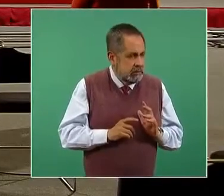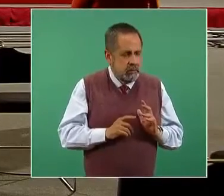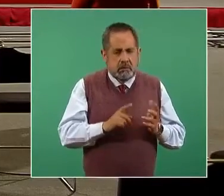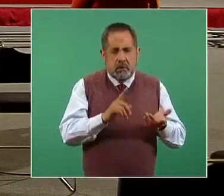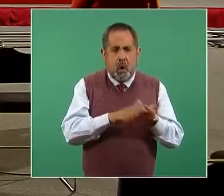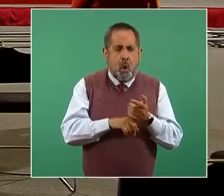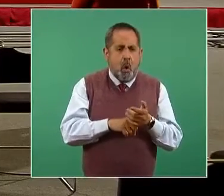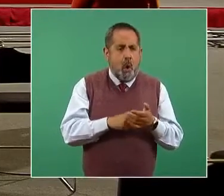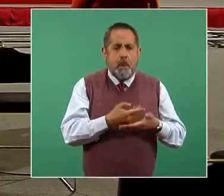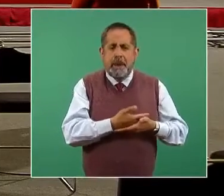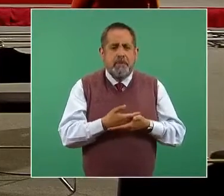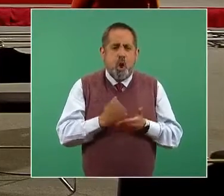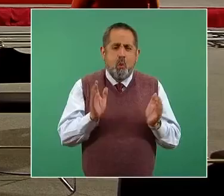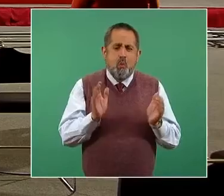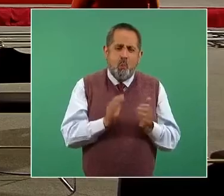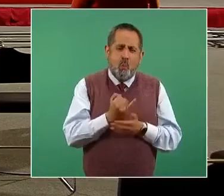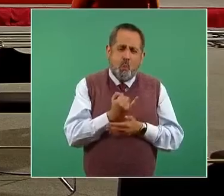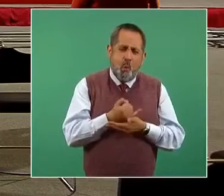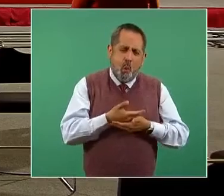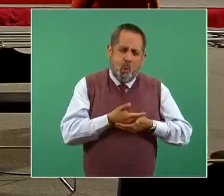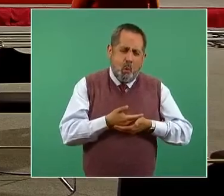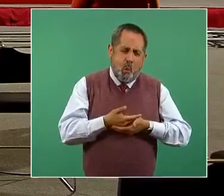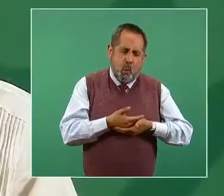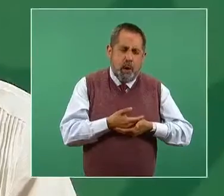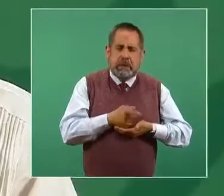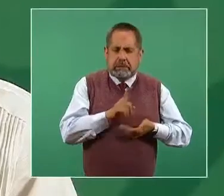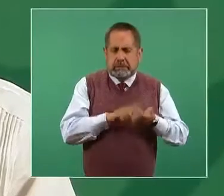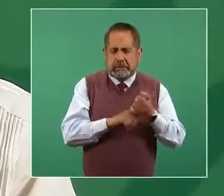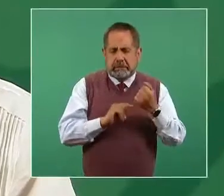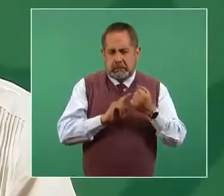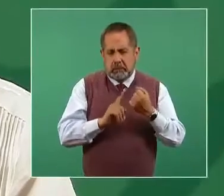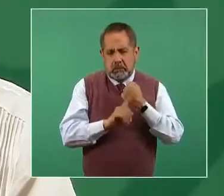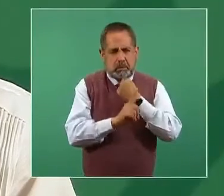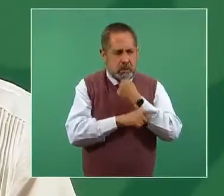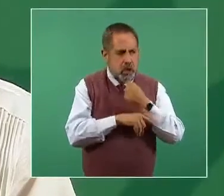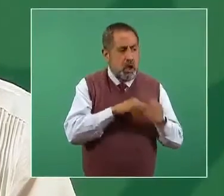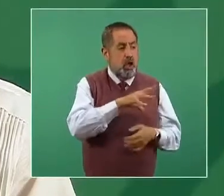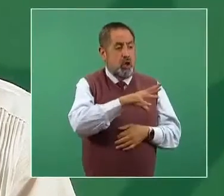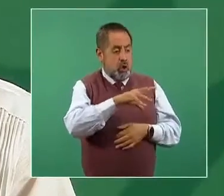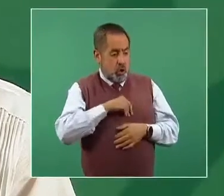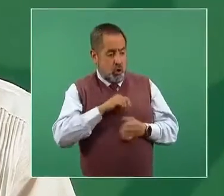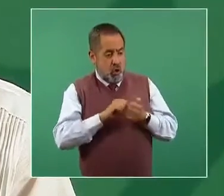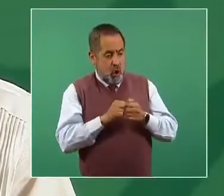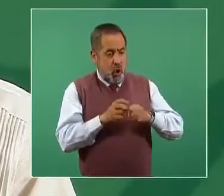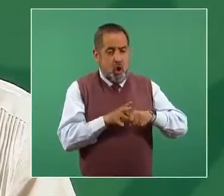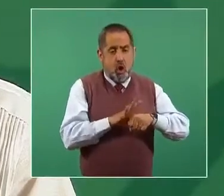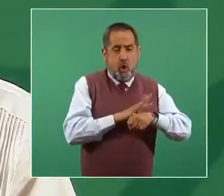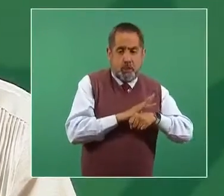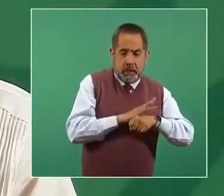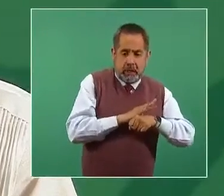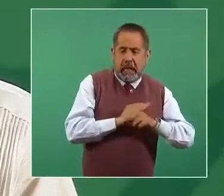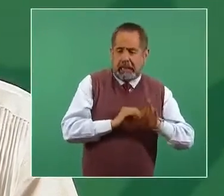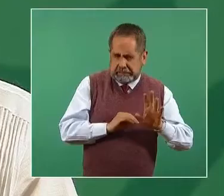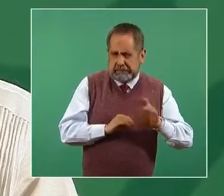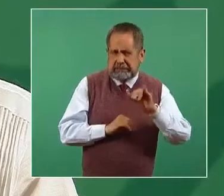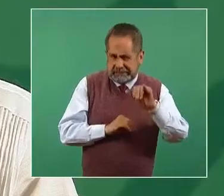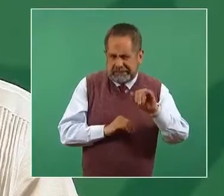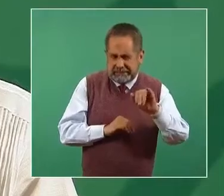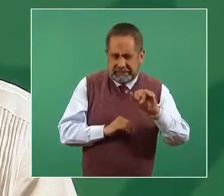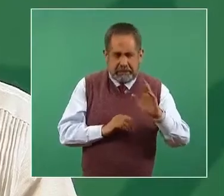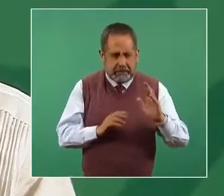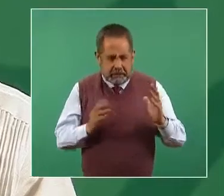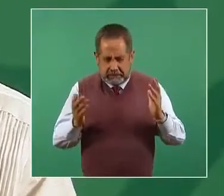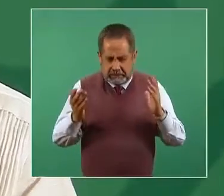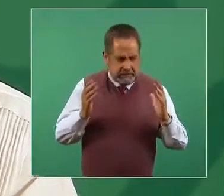bajo peso al nacer, etcétera, en mujeres que están embarazadas y son afectadas por COVID-19. Entonces,